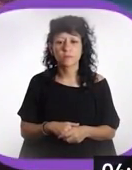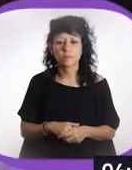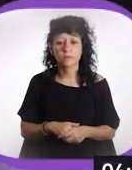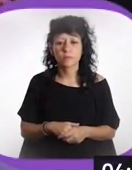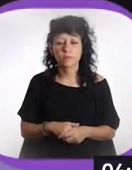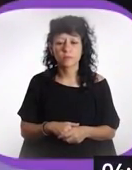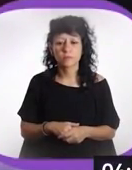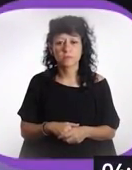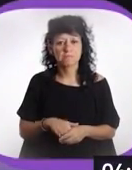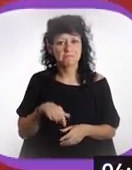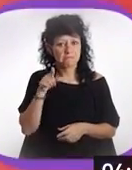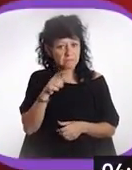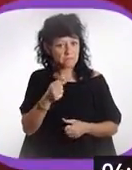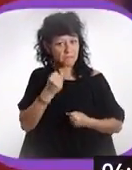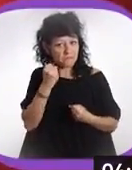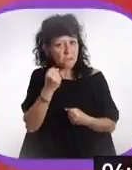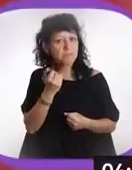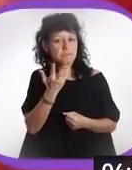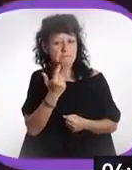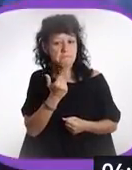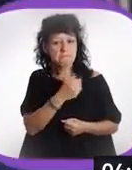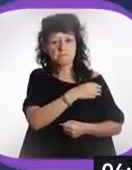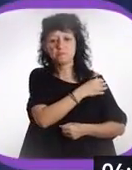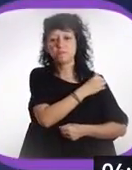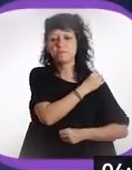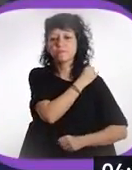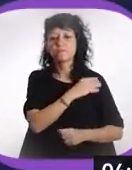¡Wow! Eso fue intenso. ¡Oh!